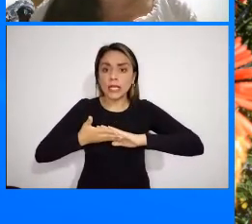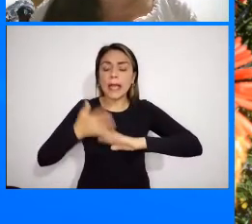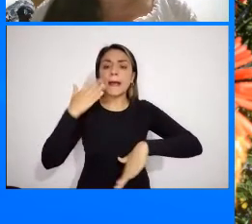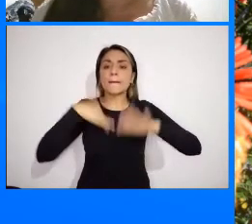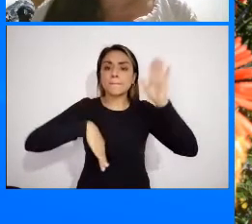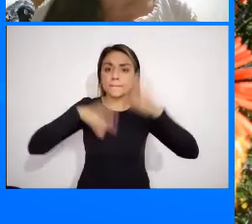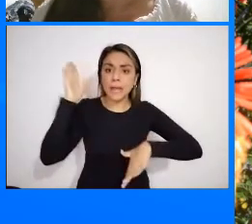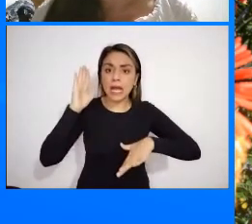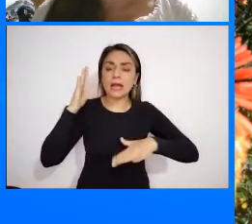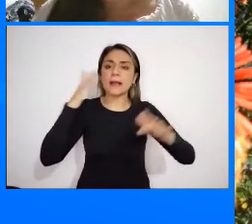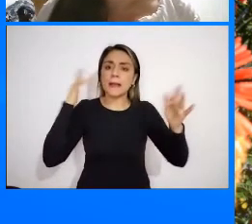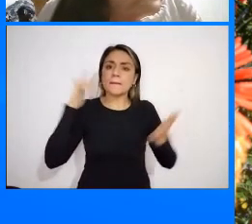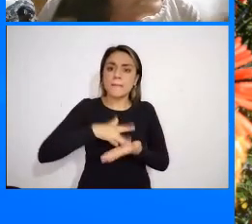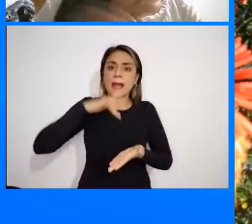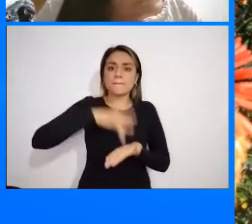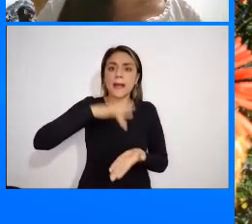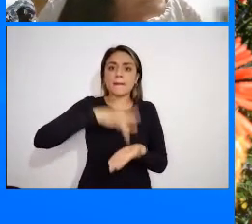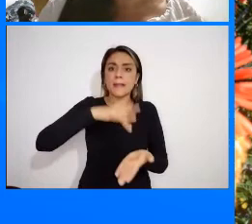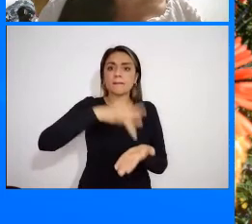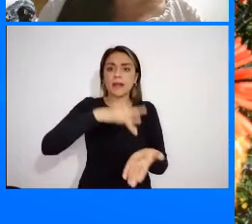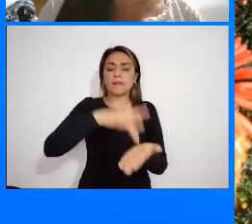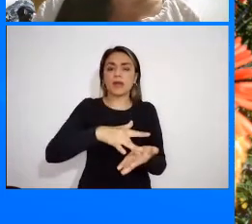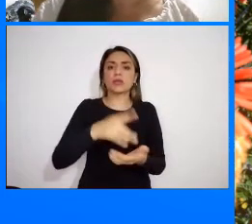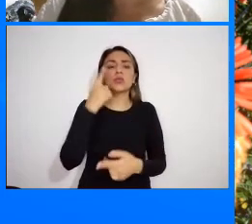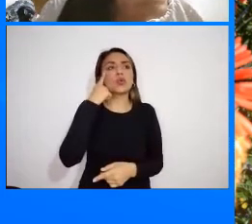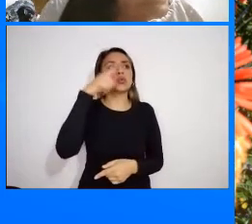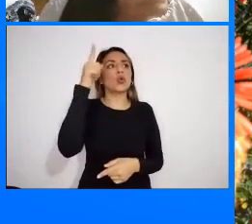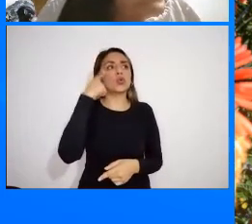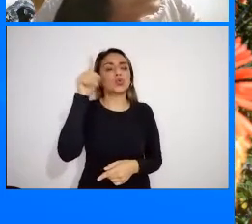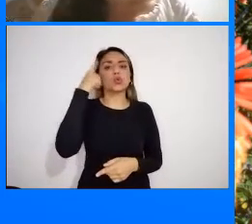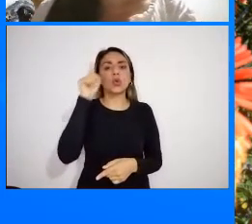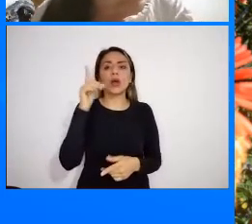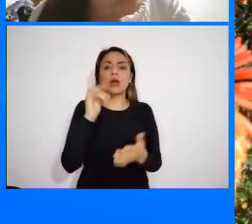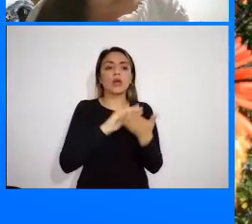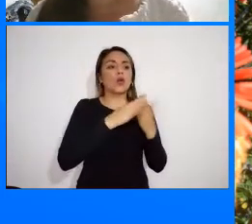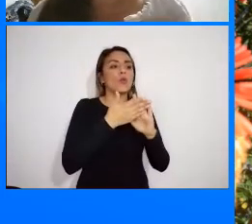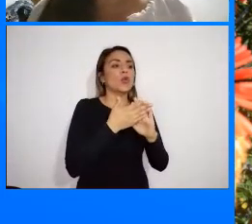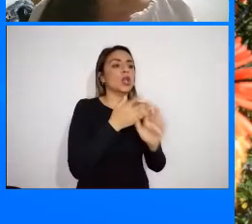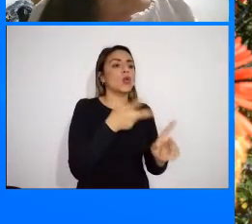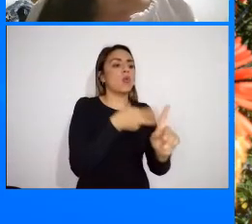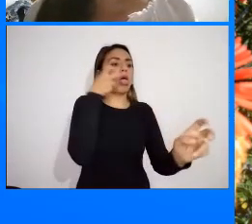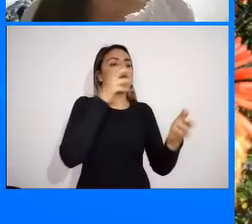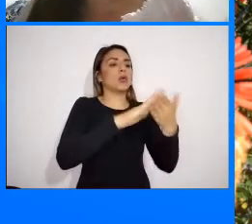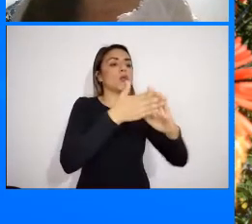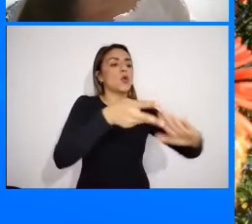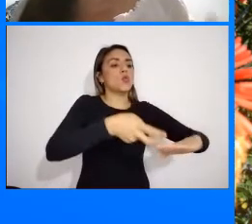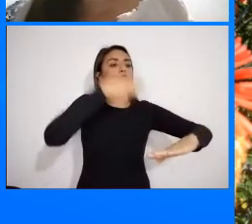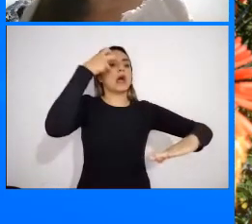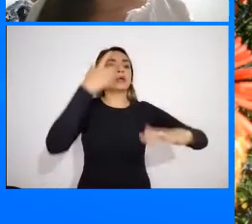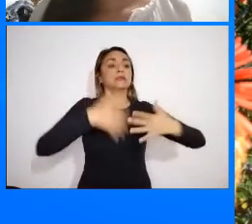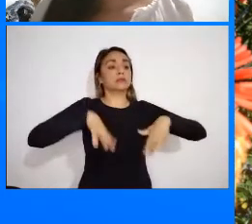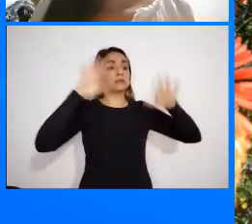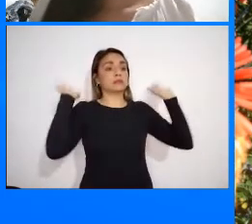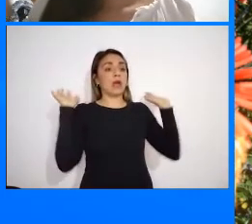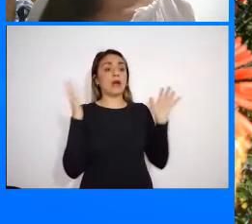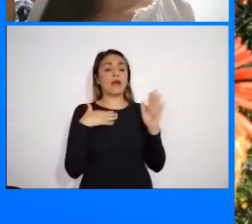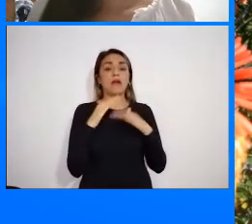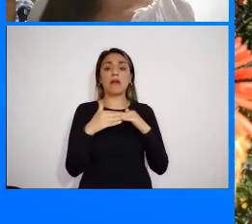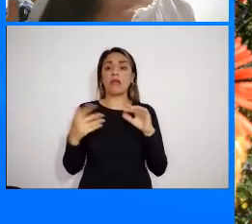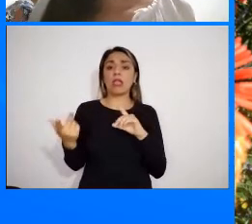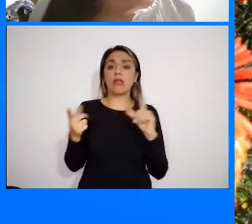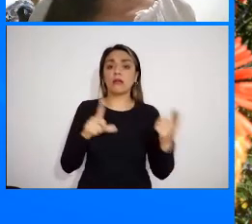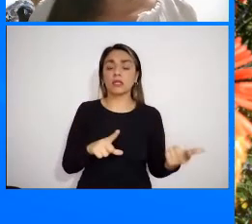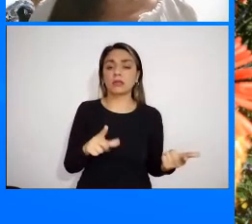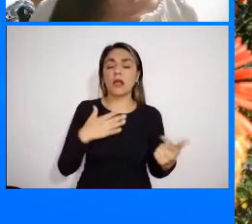hagamos permanente. No en un momento utilizamos a la comunidad y luego ya cuando pues tenemos todo listo,